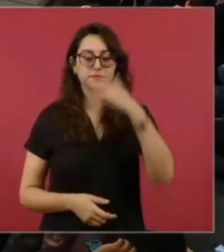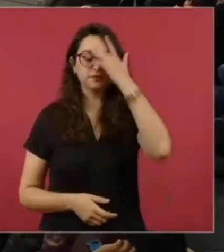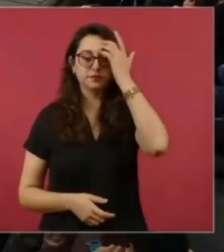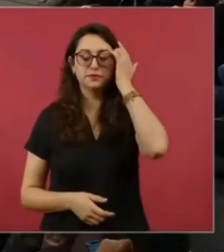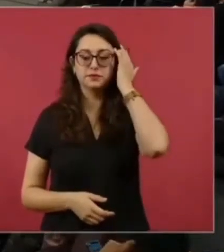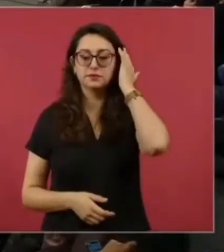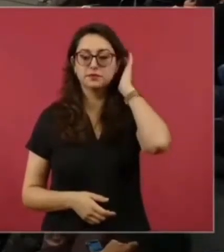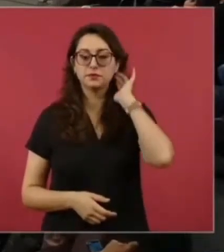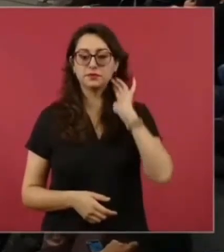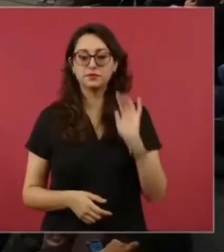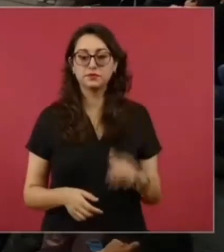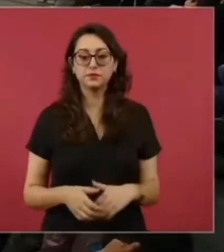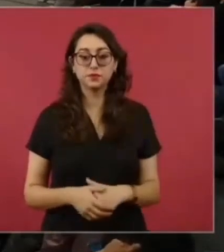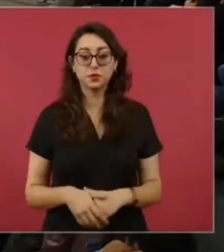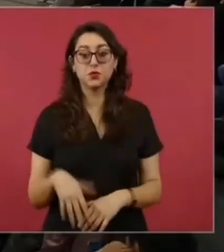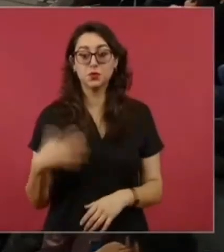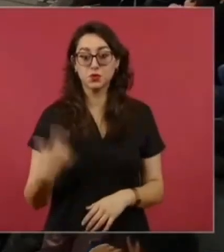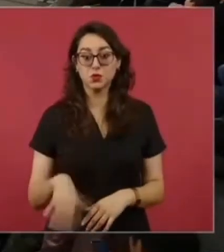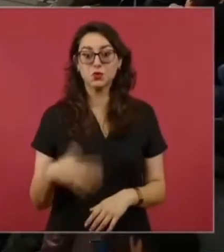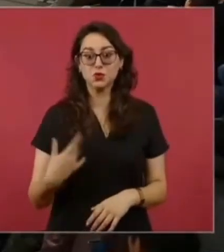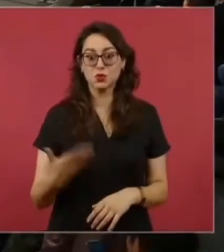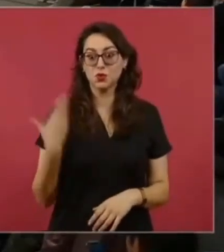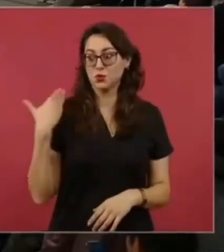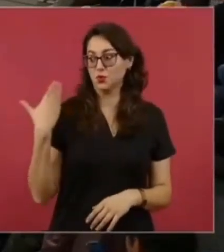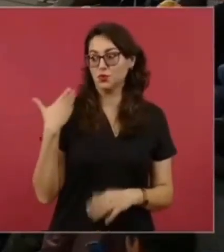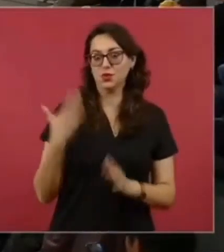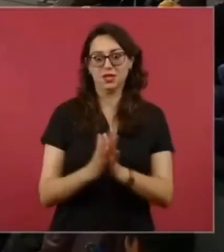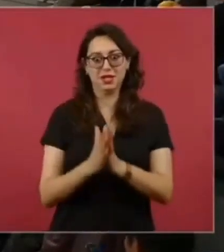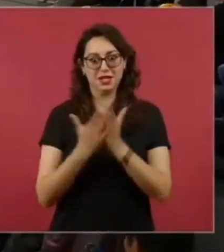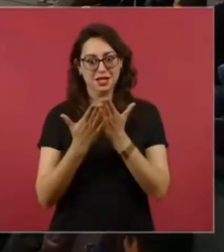Me rayé con este último libro.